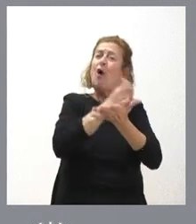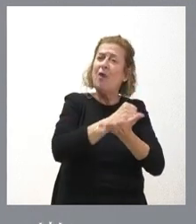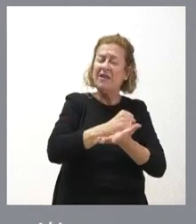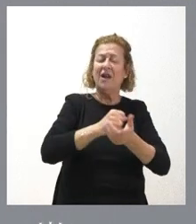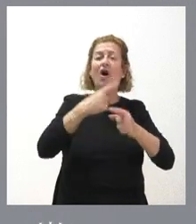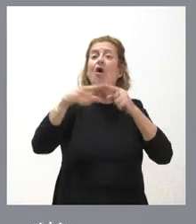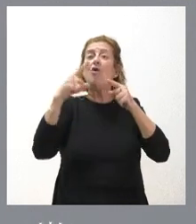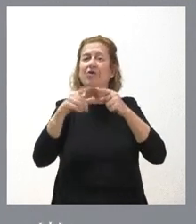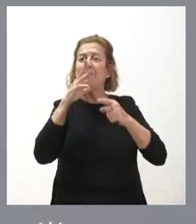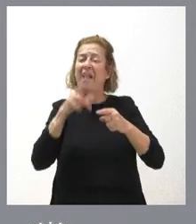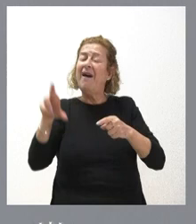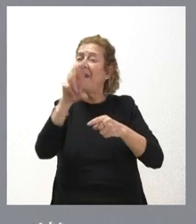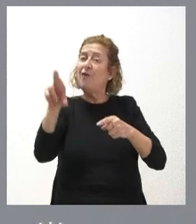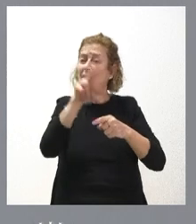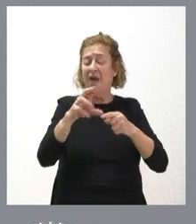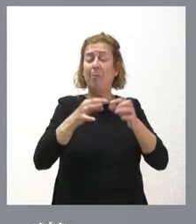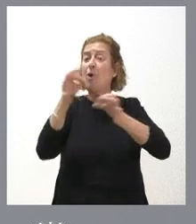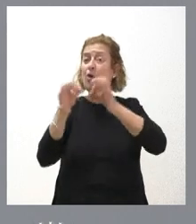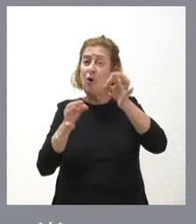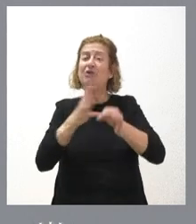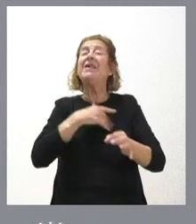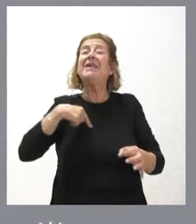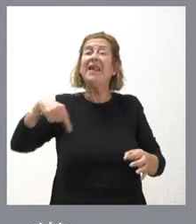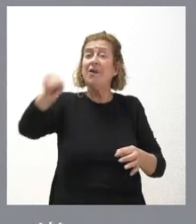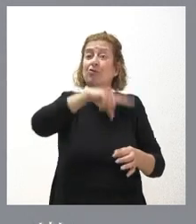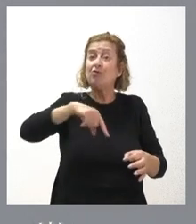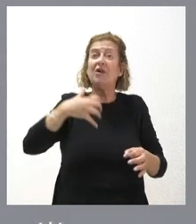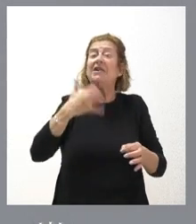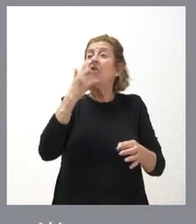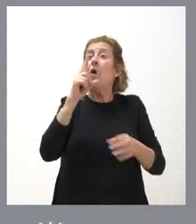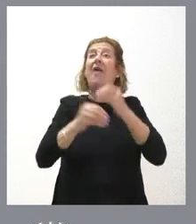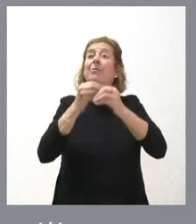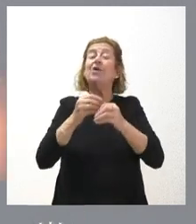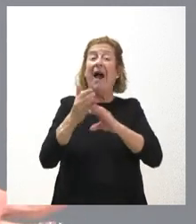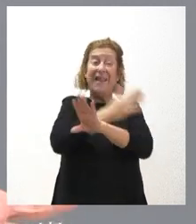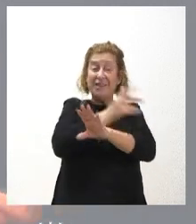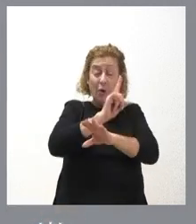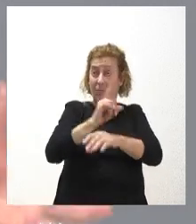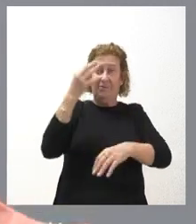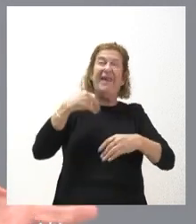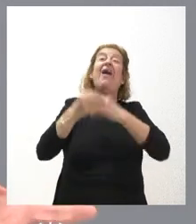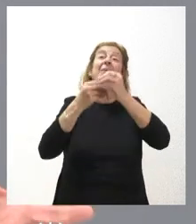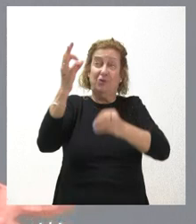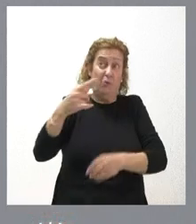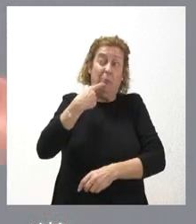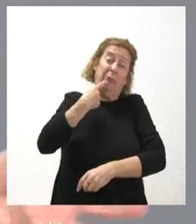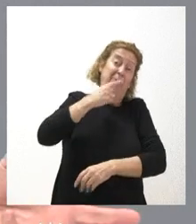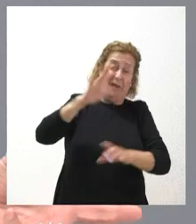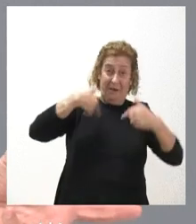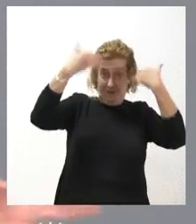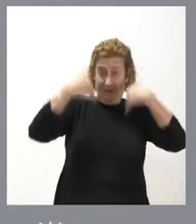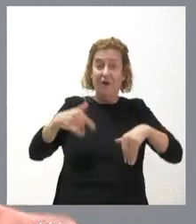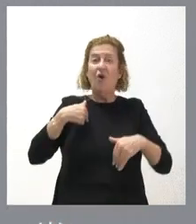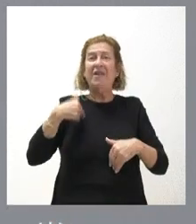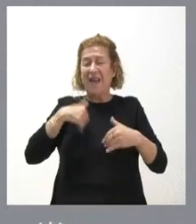instrumentos para reforzar esos protocolos qué dirían de nosotros si no lo hubiéramos hecho antes nosotros este protocolo lo venimos reforzando con carácter muy